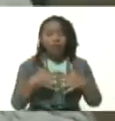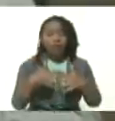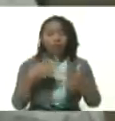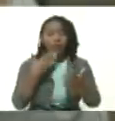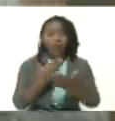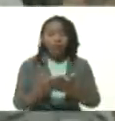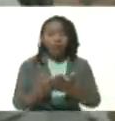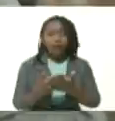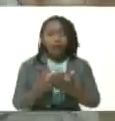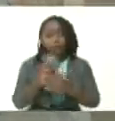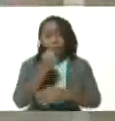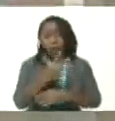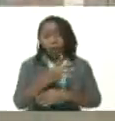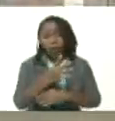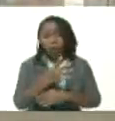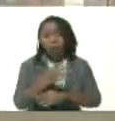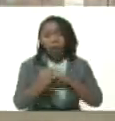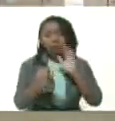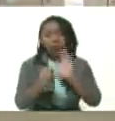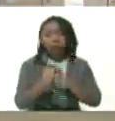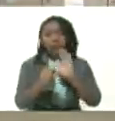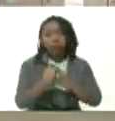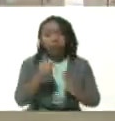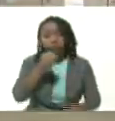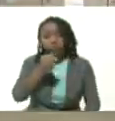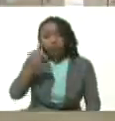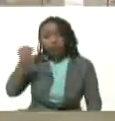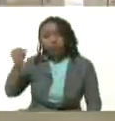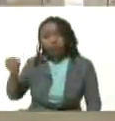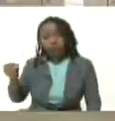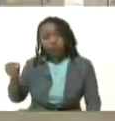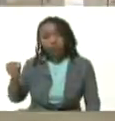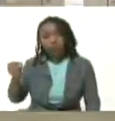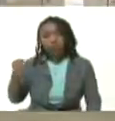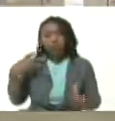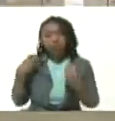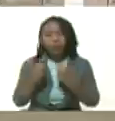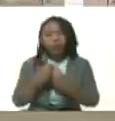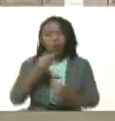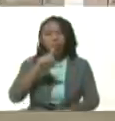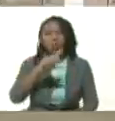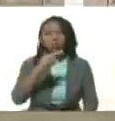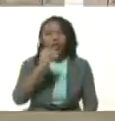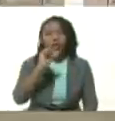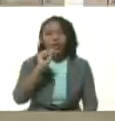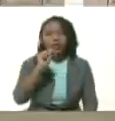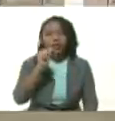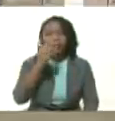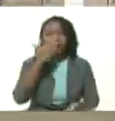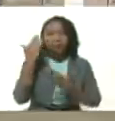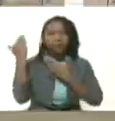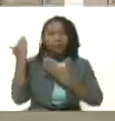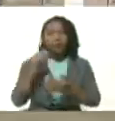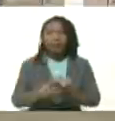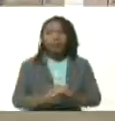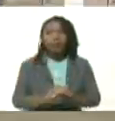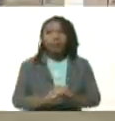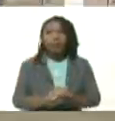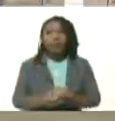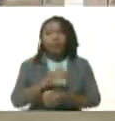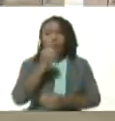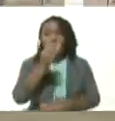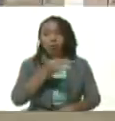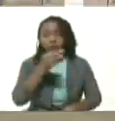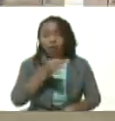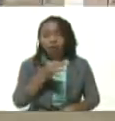que, bueno, le dejo el pase a Luis Di Pelino. Sí, muy buenas tardes. Por acá